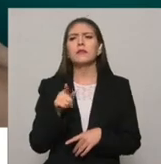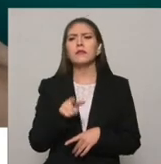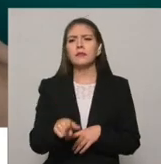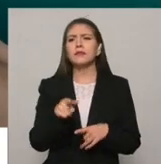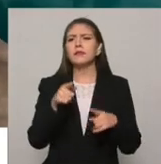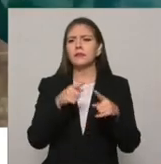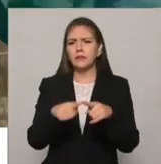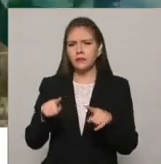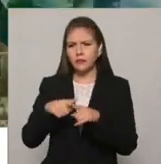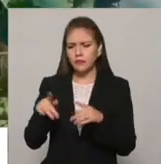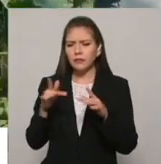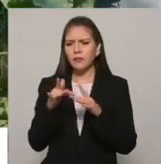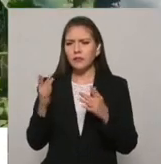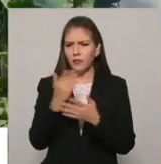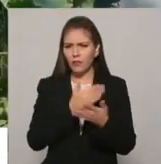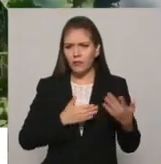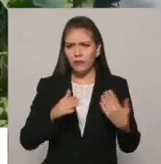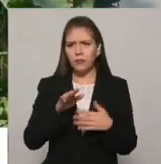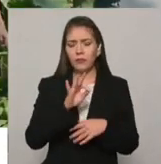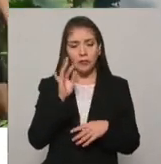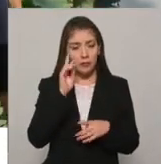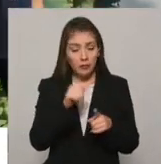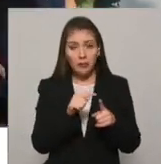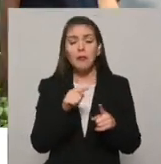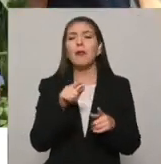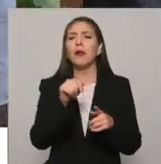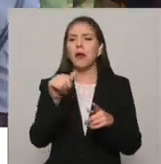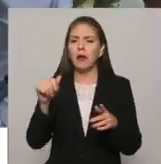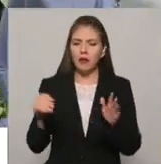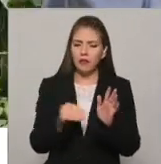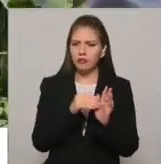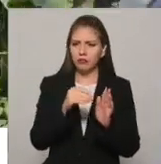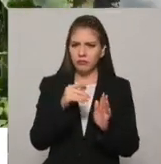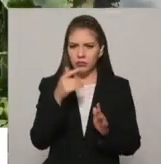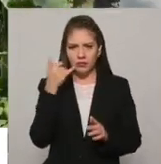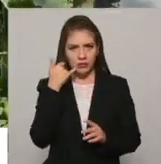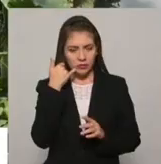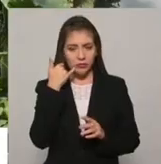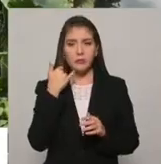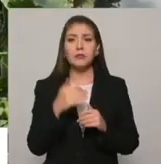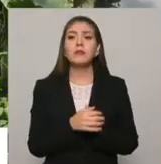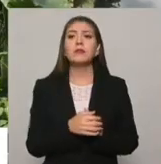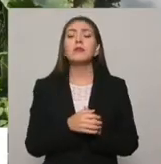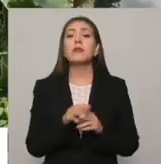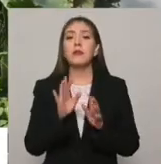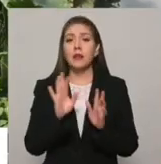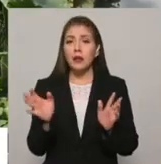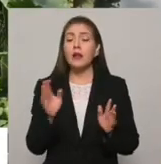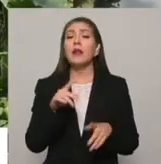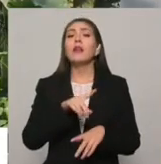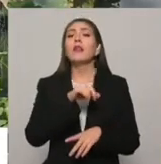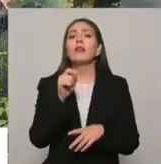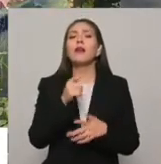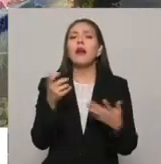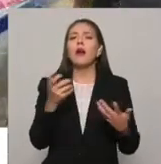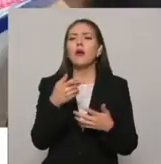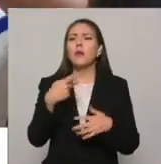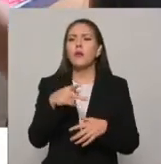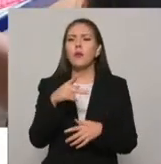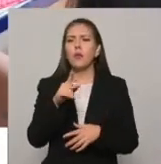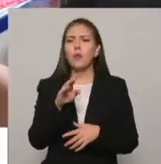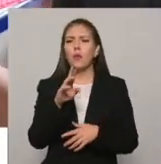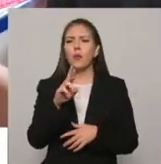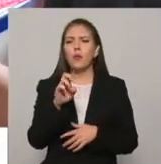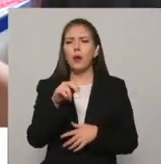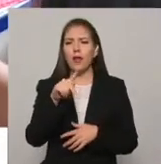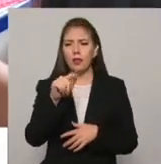redes sociales donde también te puede aparecer y tú accedes, ¿no? Entonces, bueno, después de eso tú bajas la aplicación, generas una cuenta y entonces a